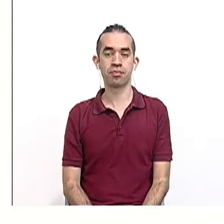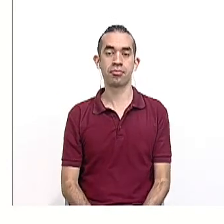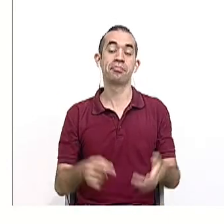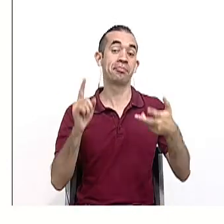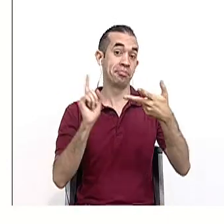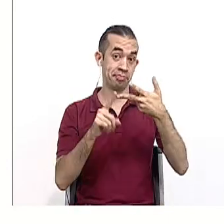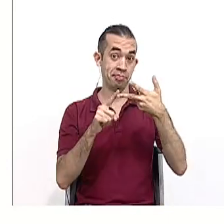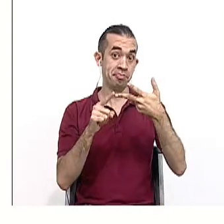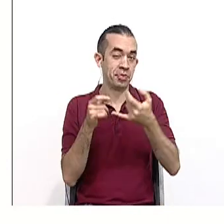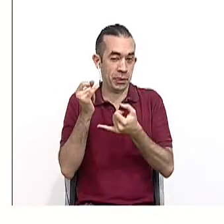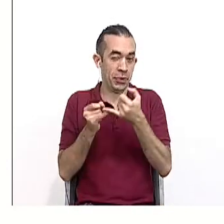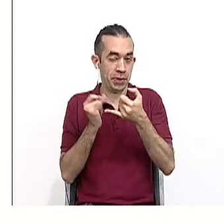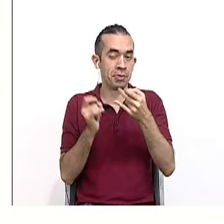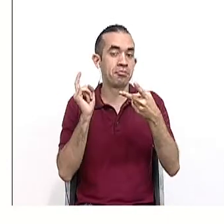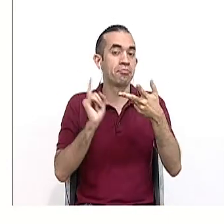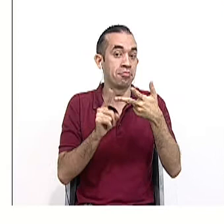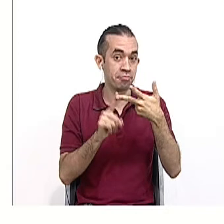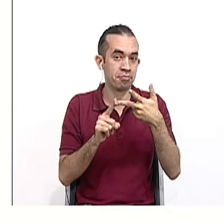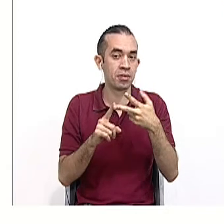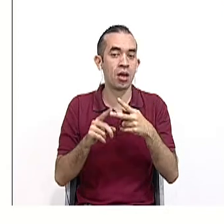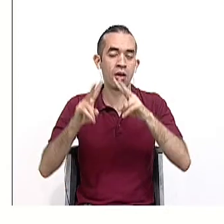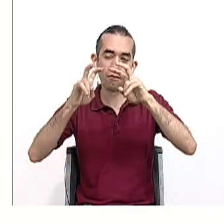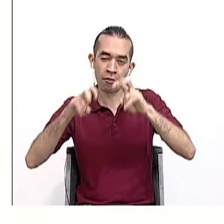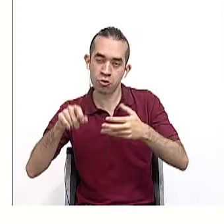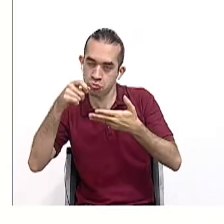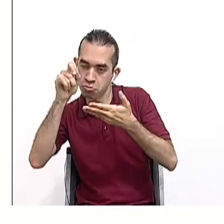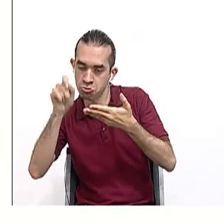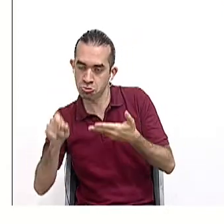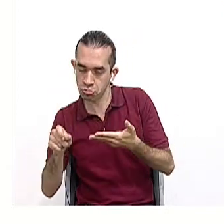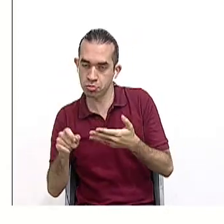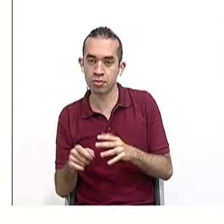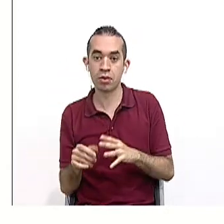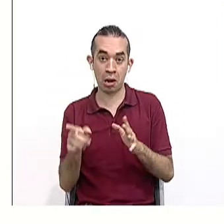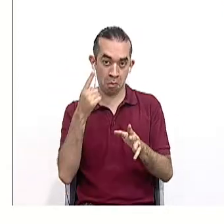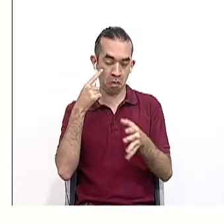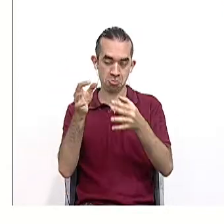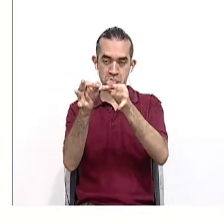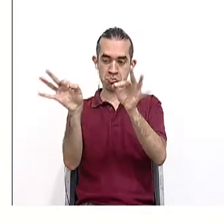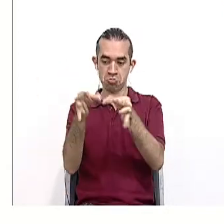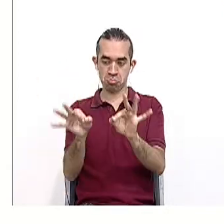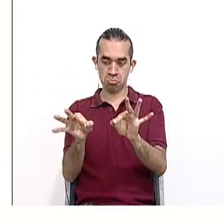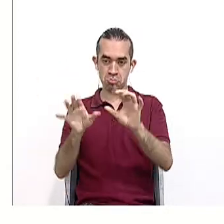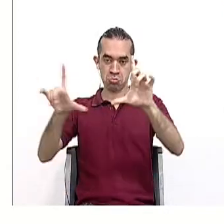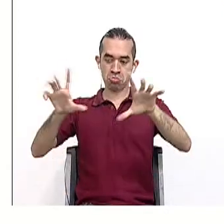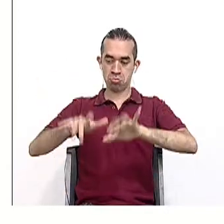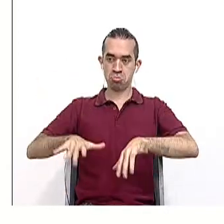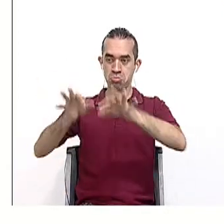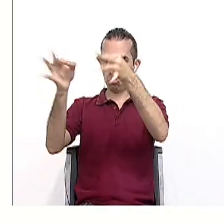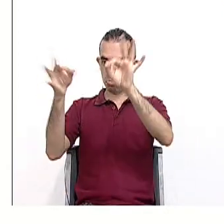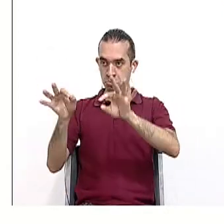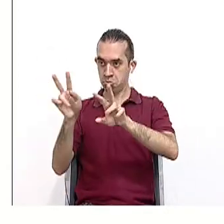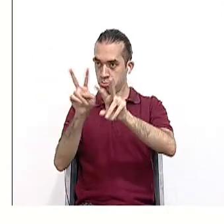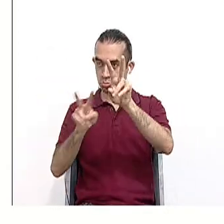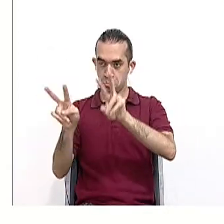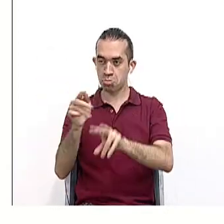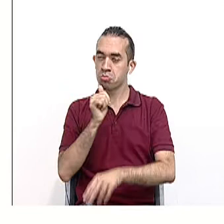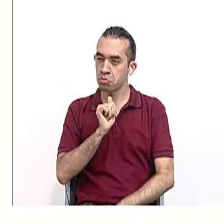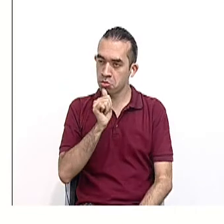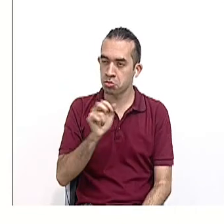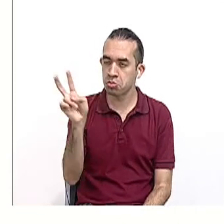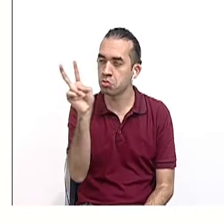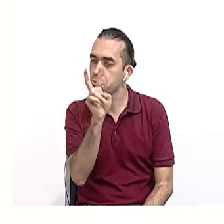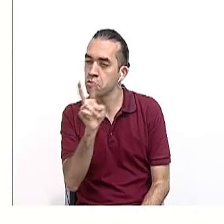Y finalmente la revisión, donde una vez realizado el texto, me detengo, lo leo con